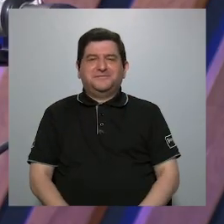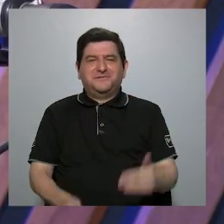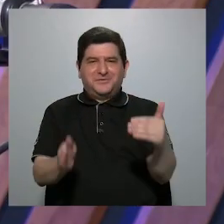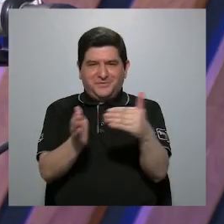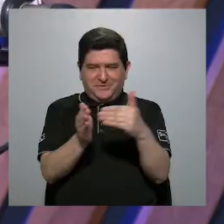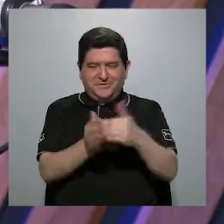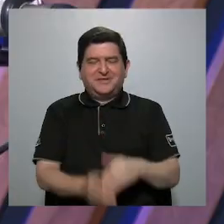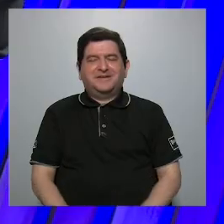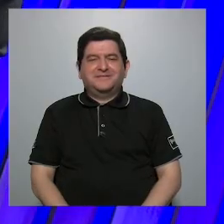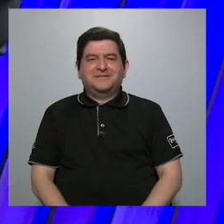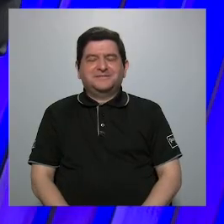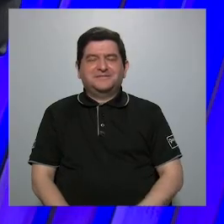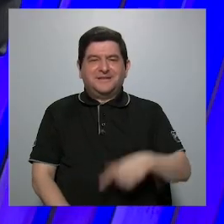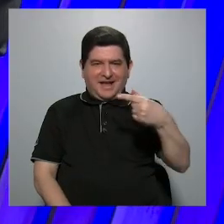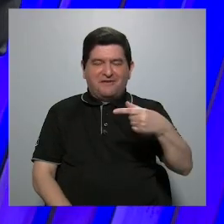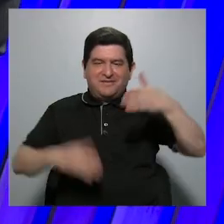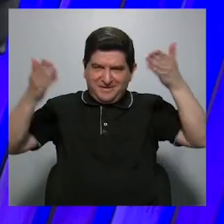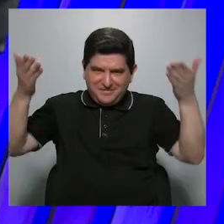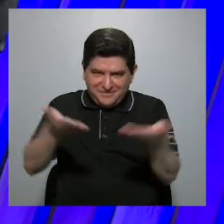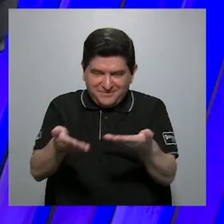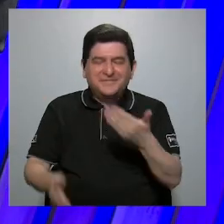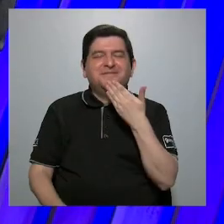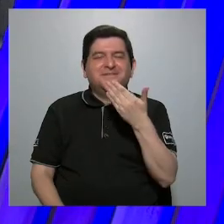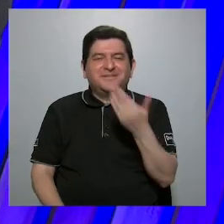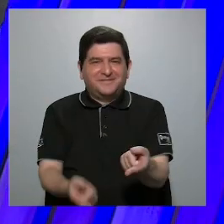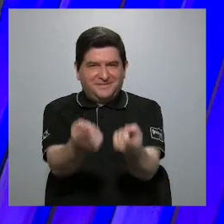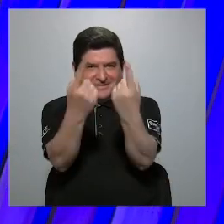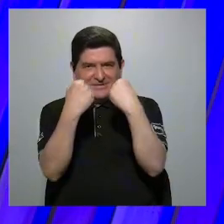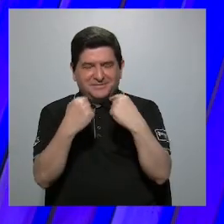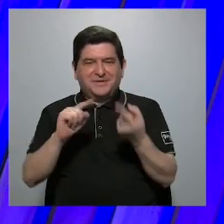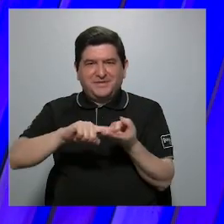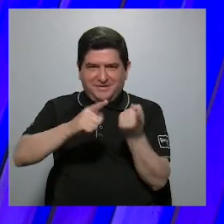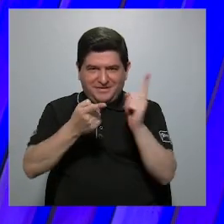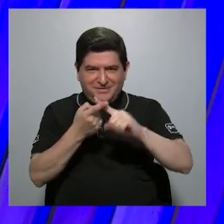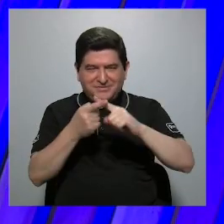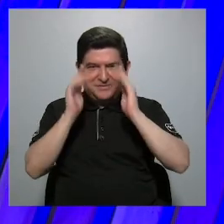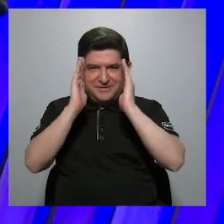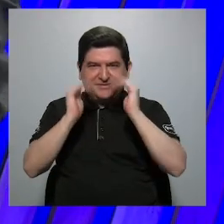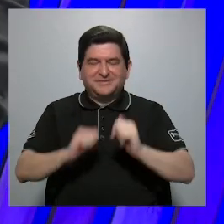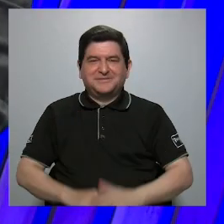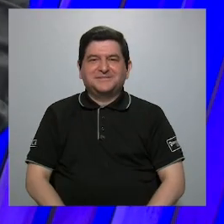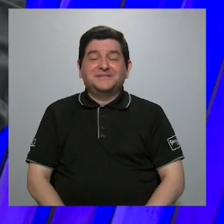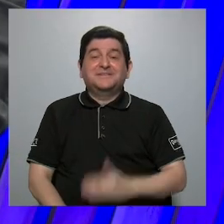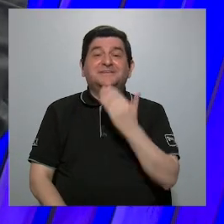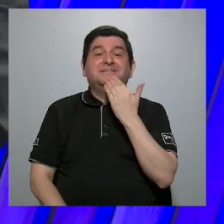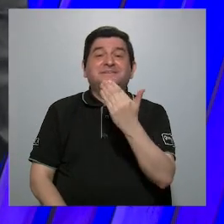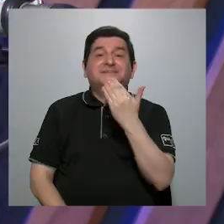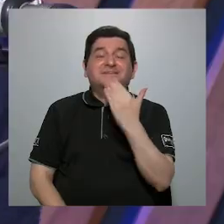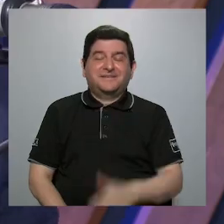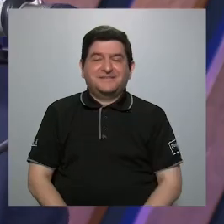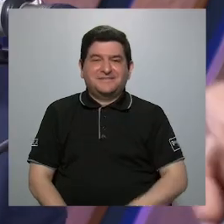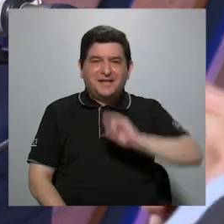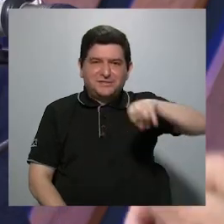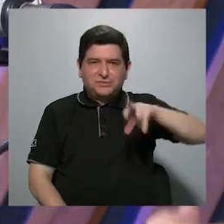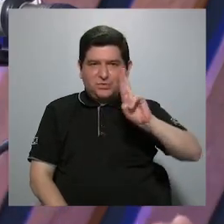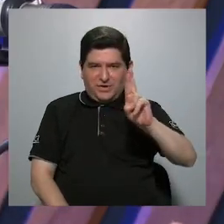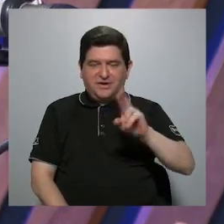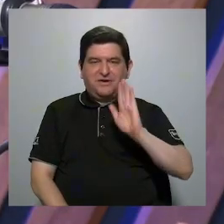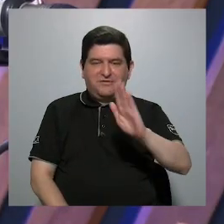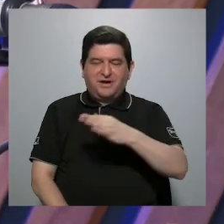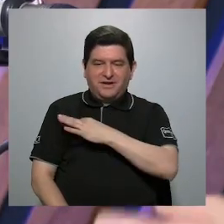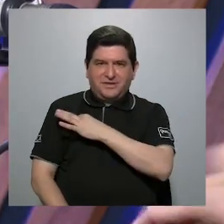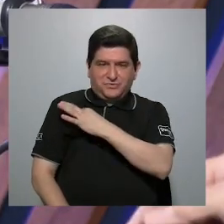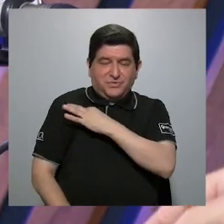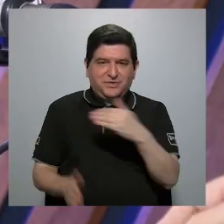De nuevo, don Gabriel, bienvenido y gracias por estar aquí con las amigas y amigos. Muchas gracias, don Juan Rafael, por